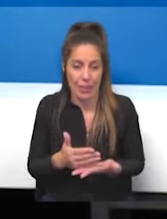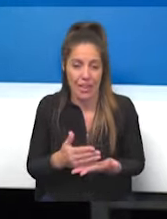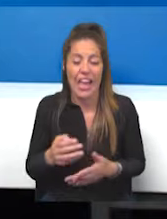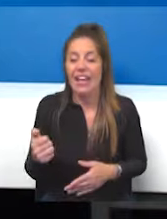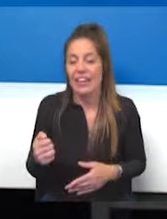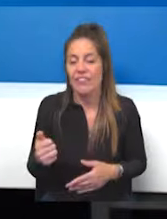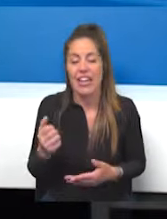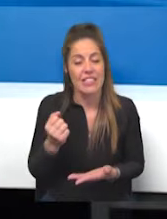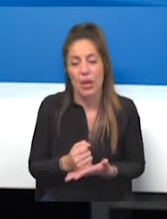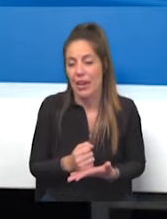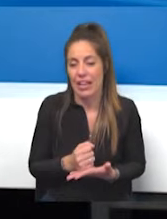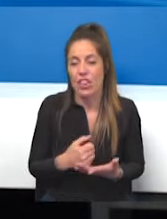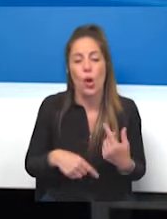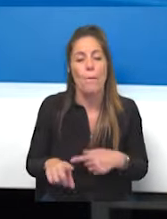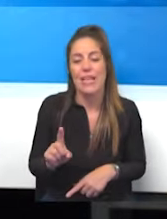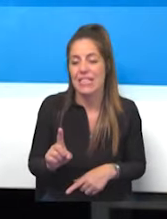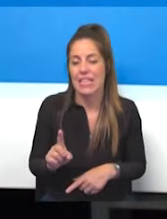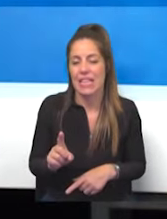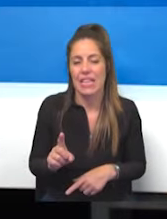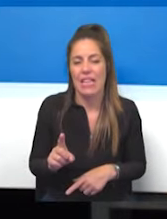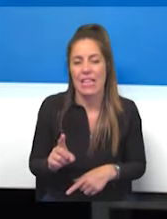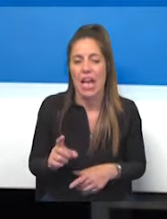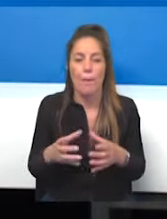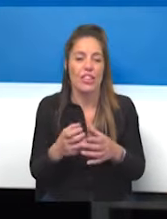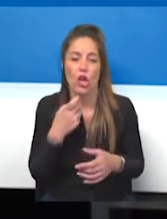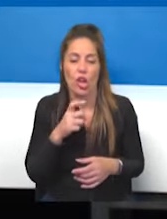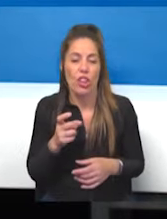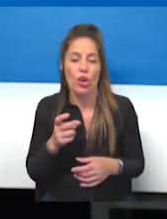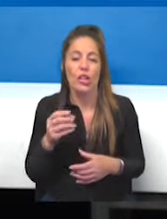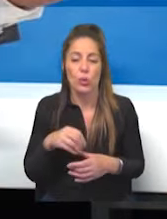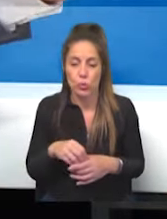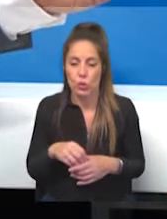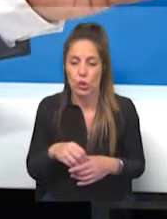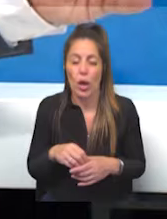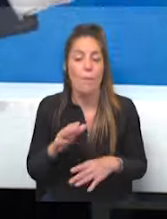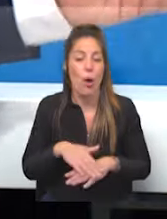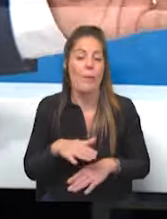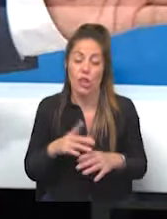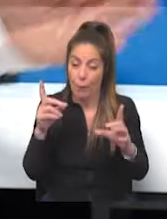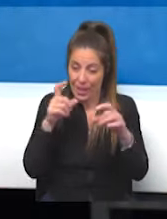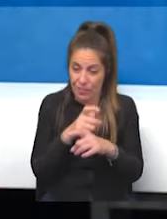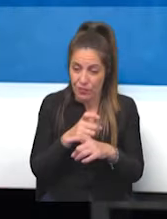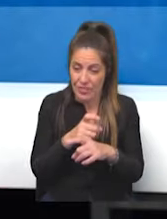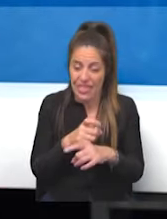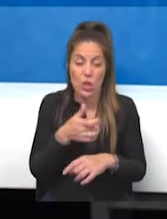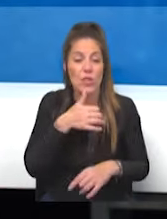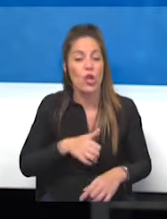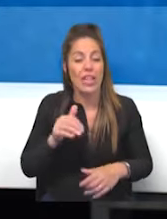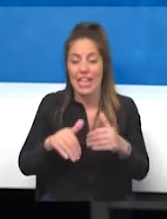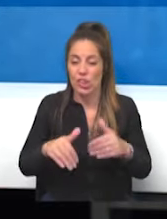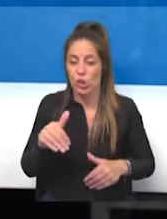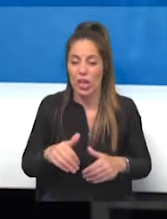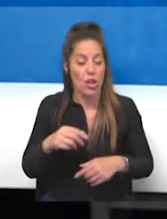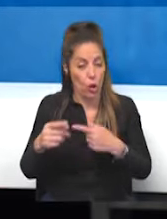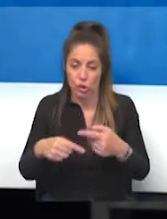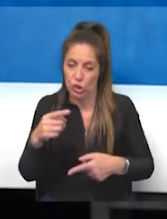marcando Pese a que el partido Colorado Incluso en momento más difíciles en su historia electoral